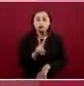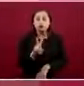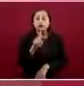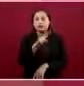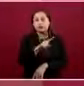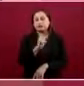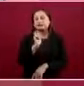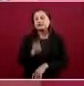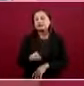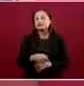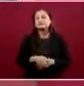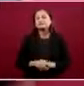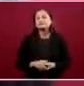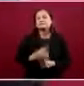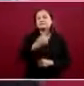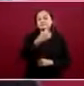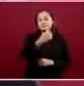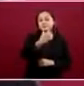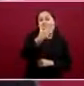abogado